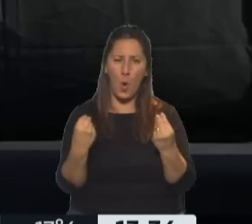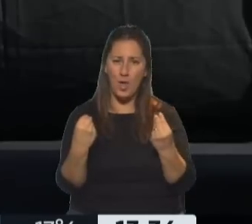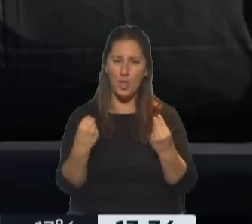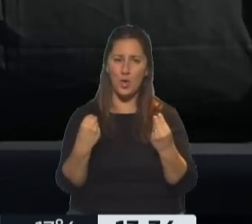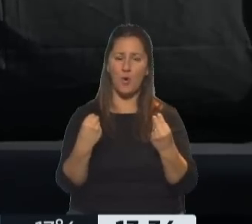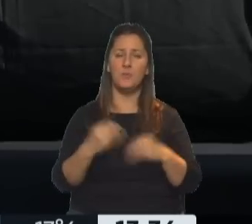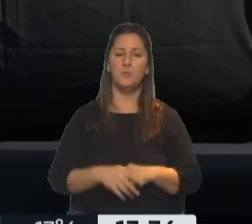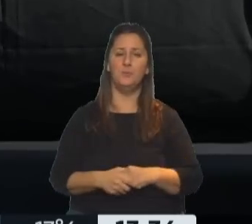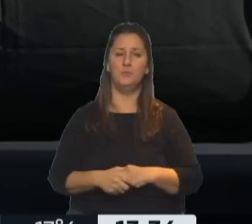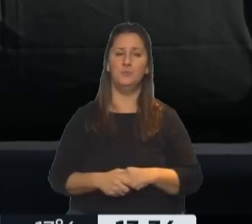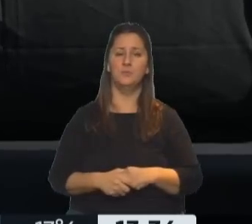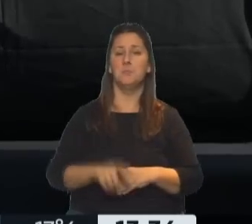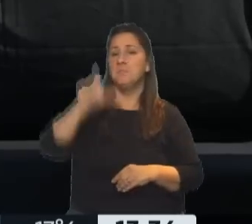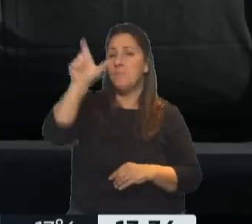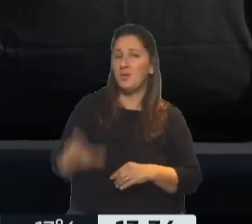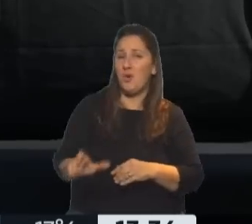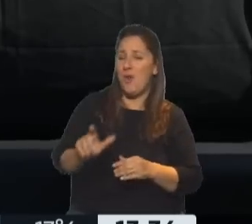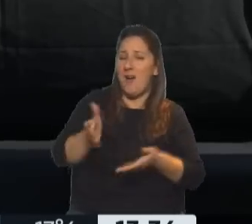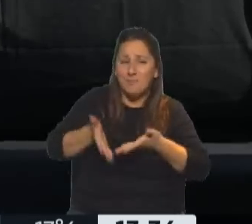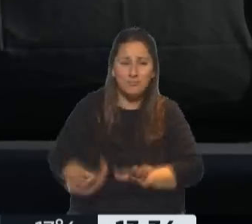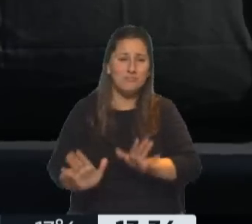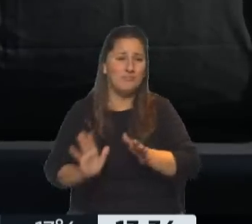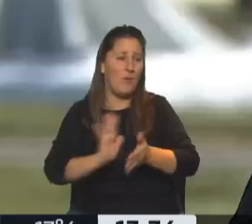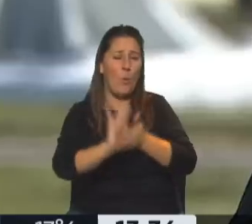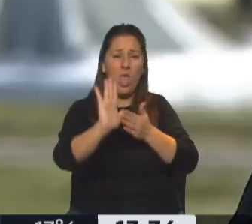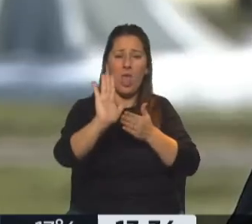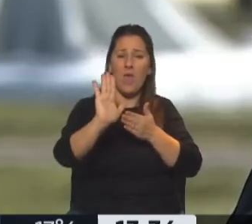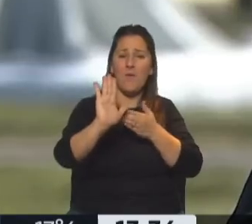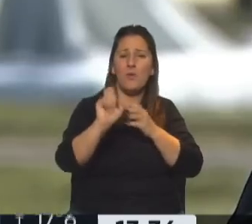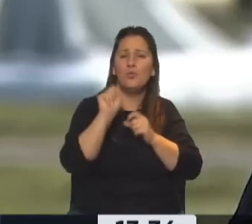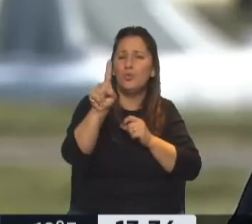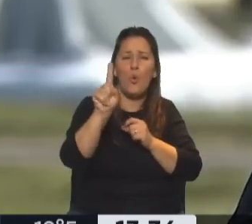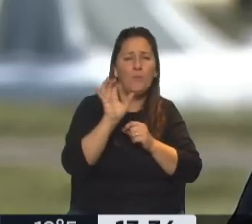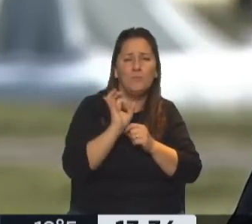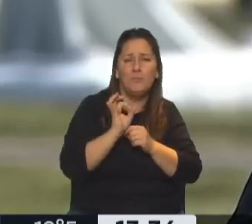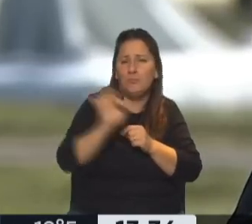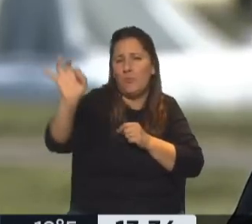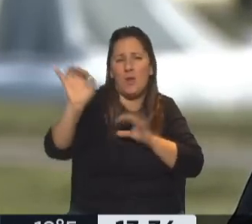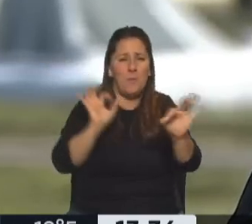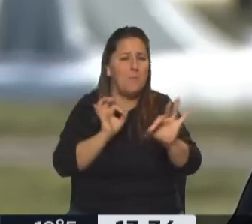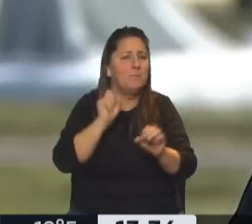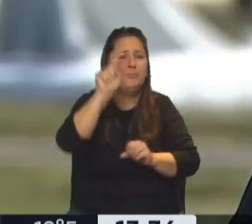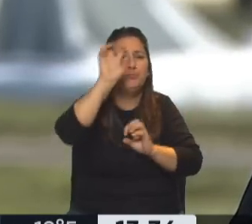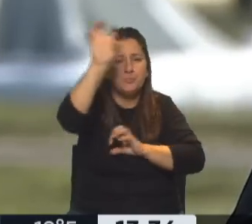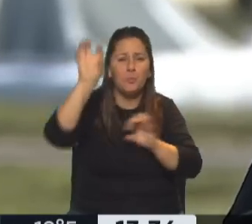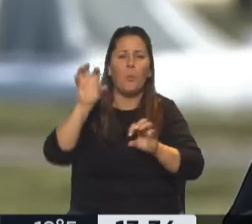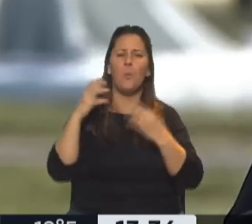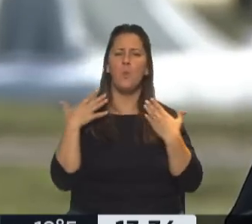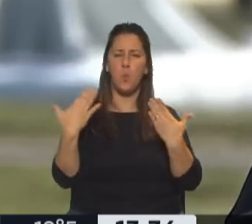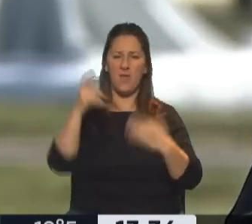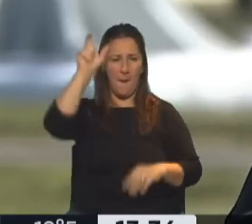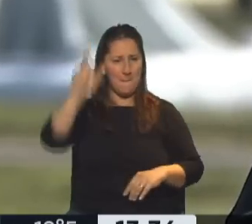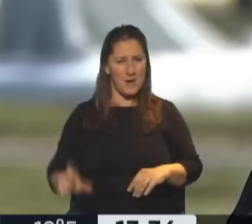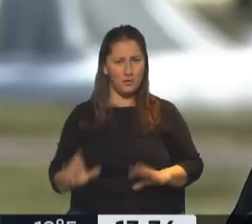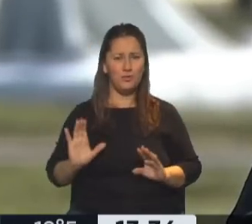que nazca o esa que nazca en el lugar más alejado de la patria tenga la posibilidad de